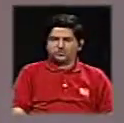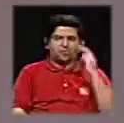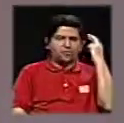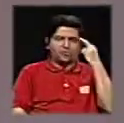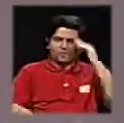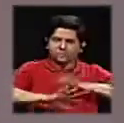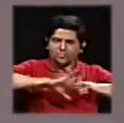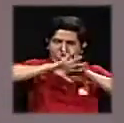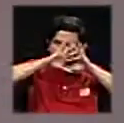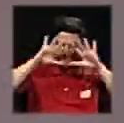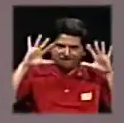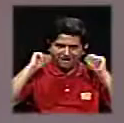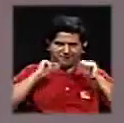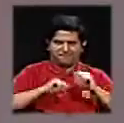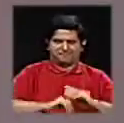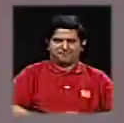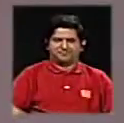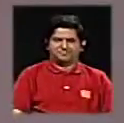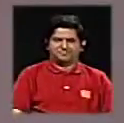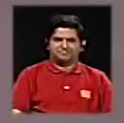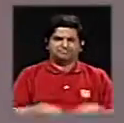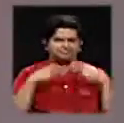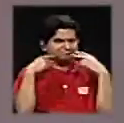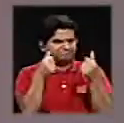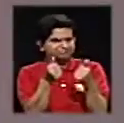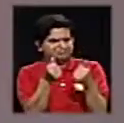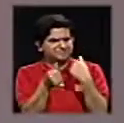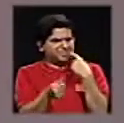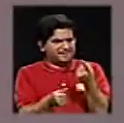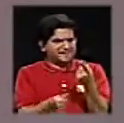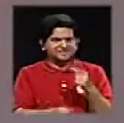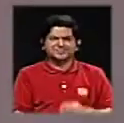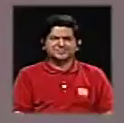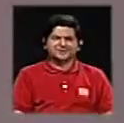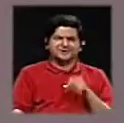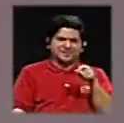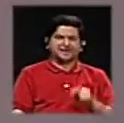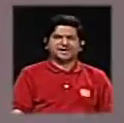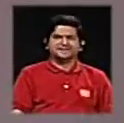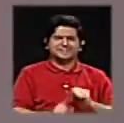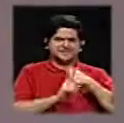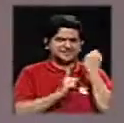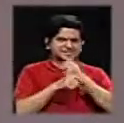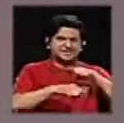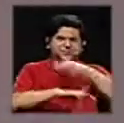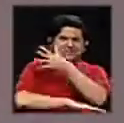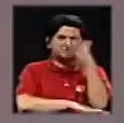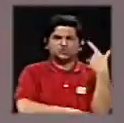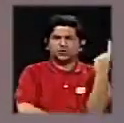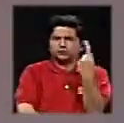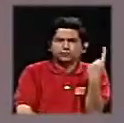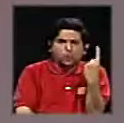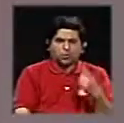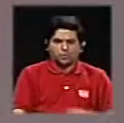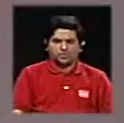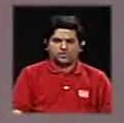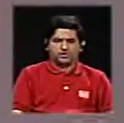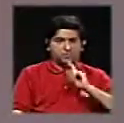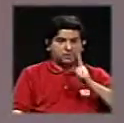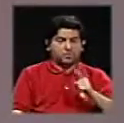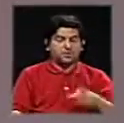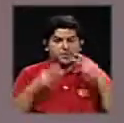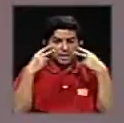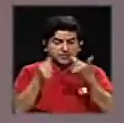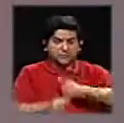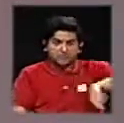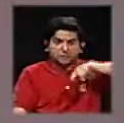razón clara de por qué rápidamente decir que es un evento de la naturaleza, nada más. Porque, como le digo,